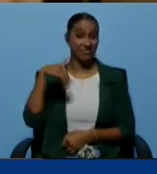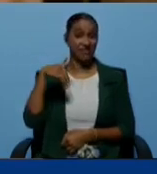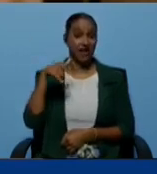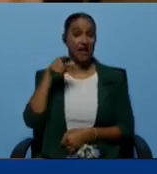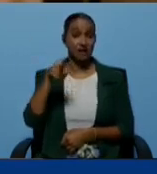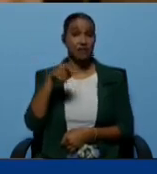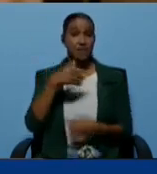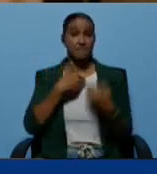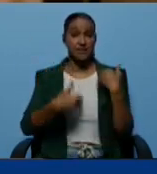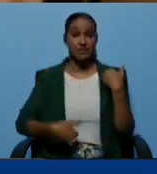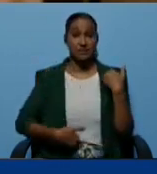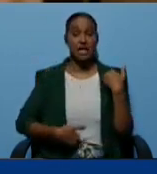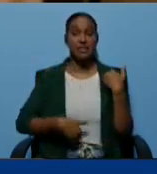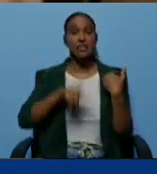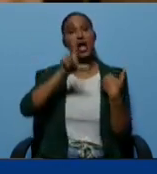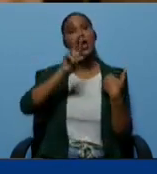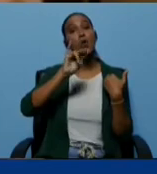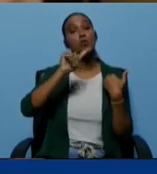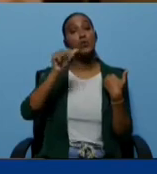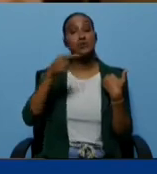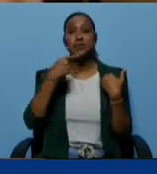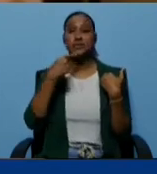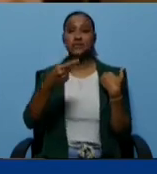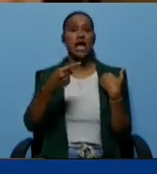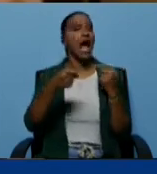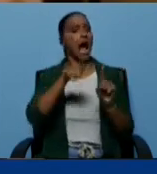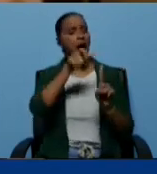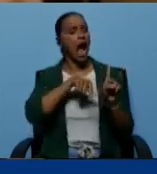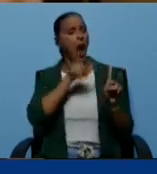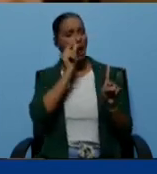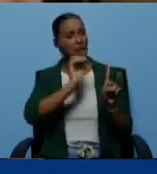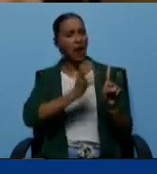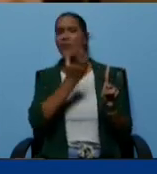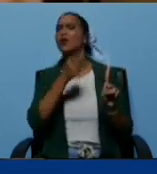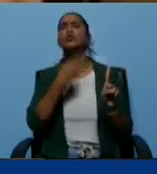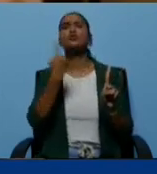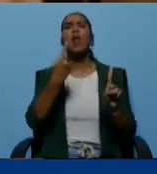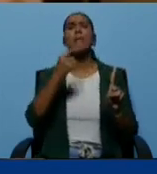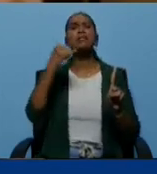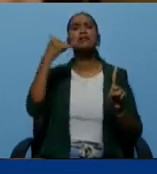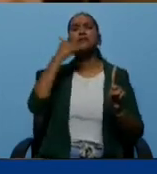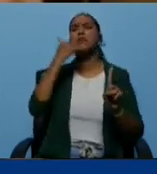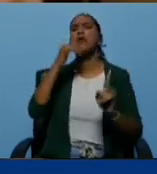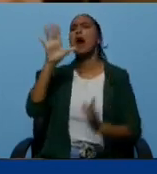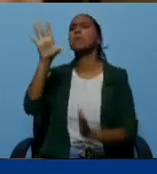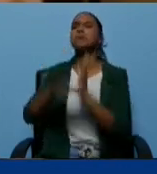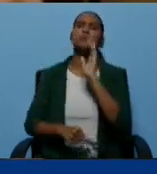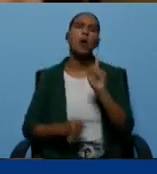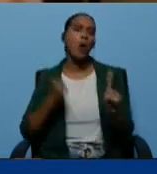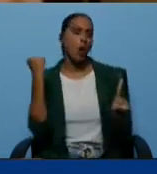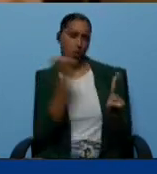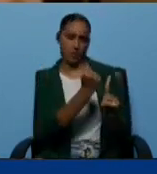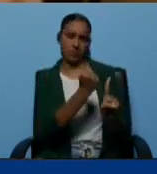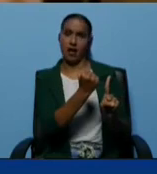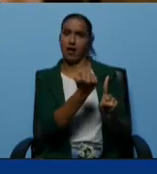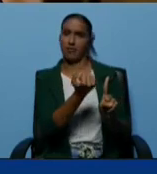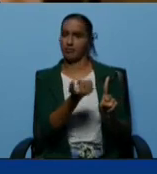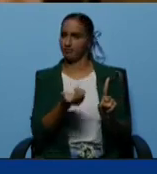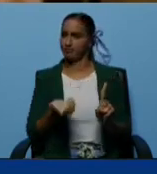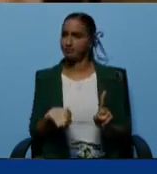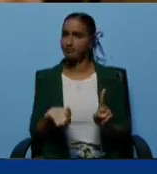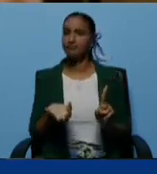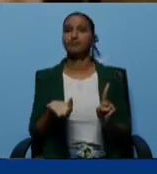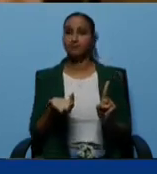porque presuntamente se había robado un celular. Es decir, justificó dicho crimen en toda